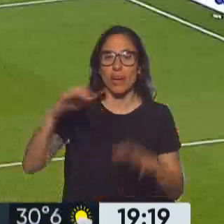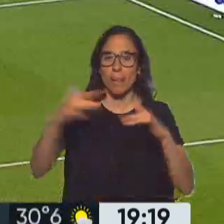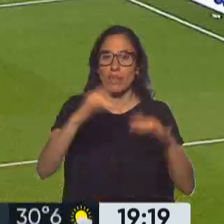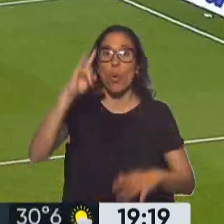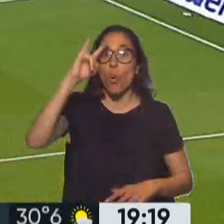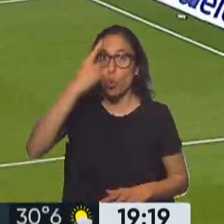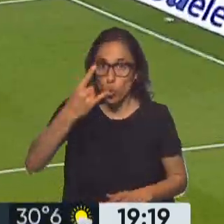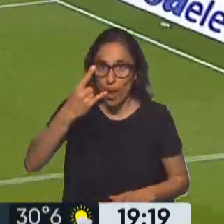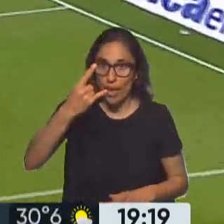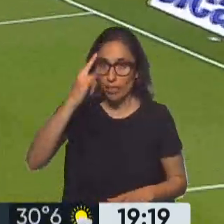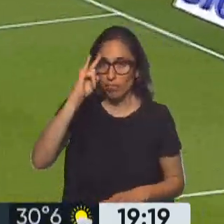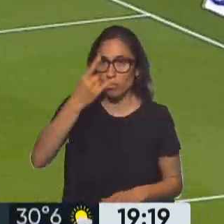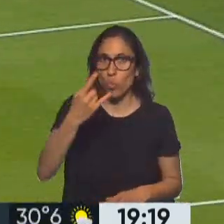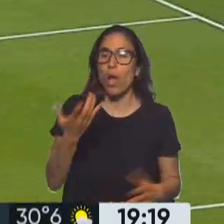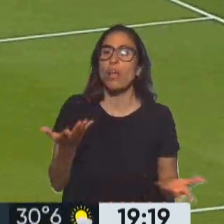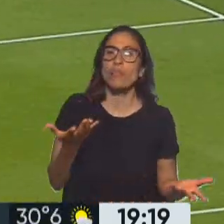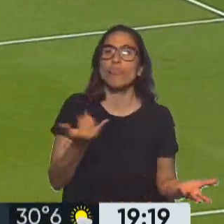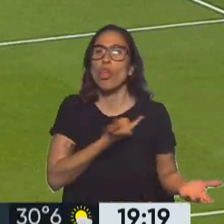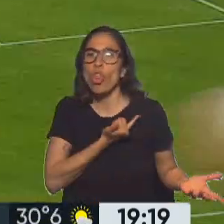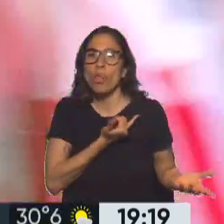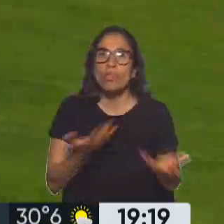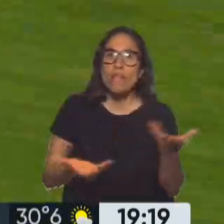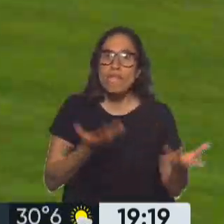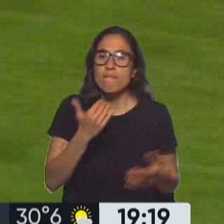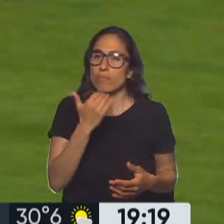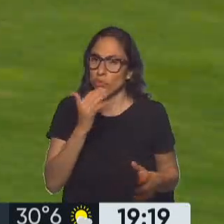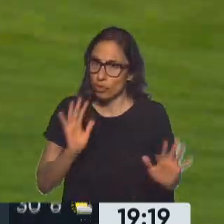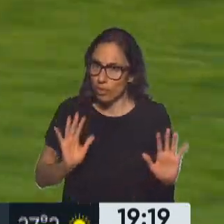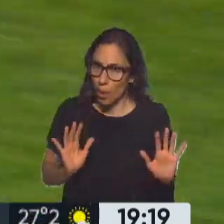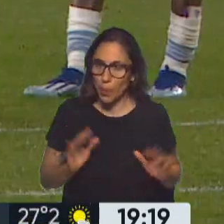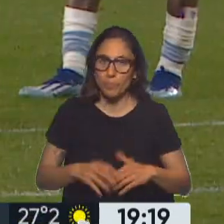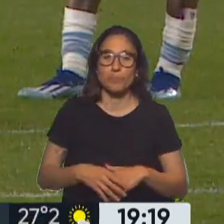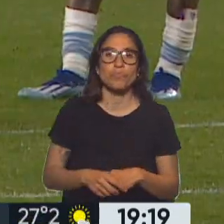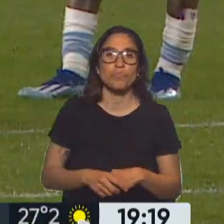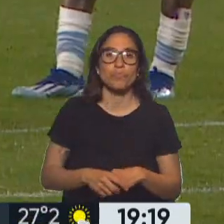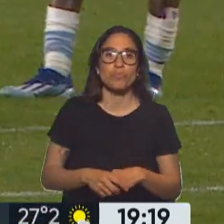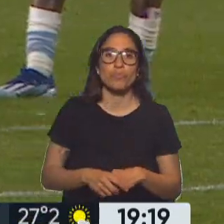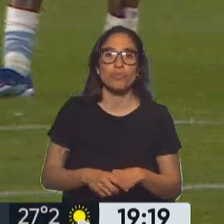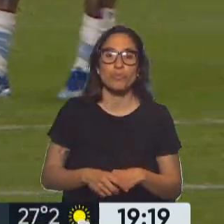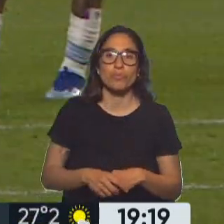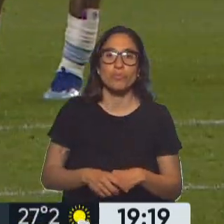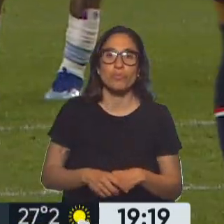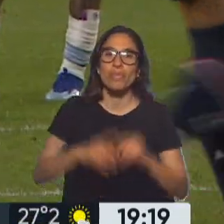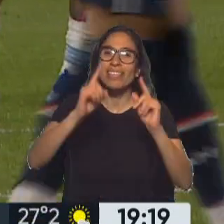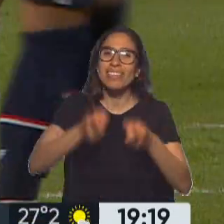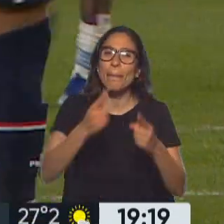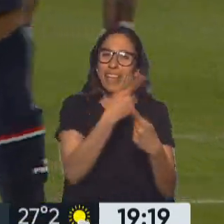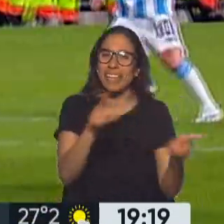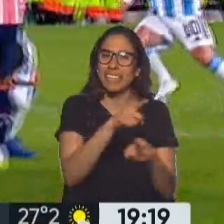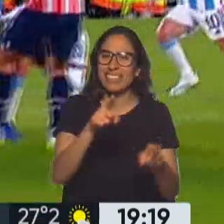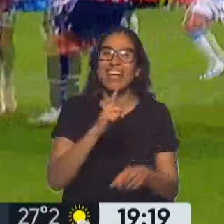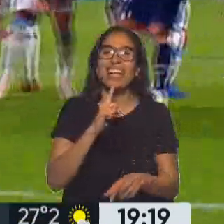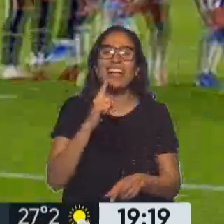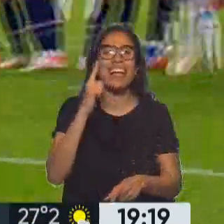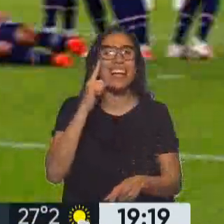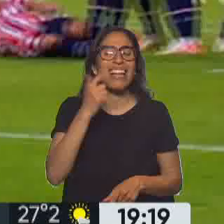dónde todavía, ya algunos andan proponiendo que la selección viaje al interior, encima se fusiona el recital de Taylor Swift, claro, en la